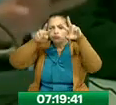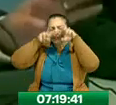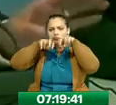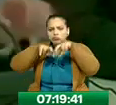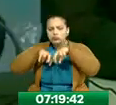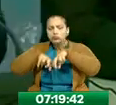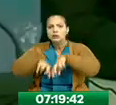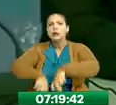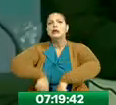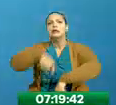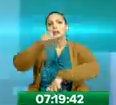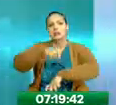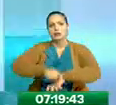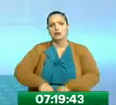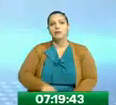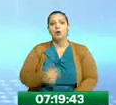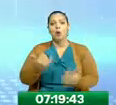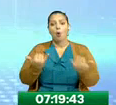a congregar el jueves.